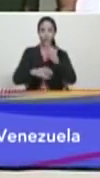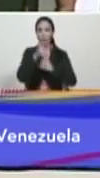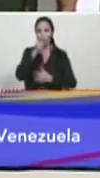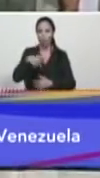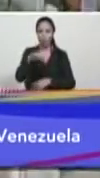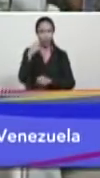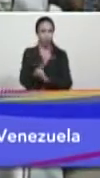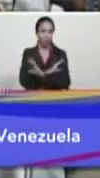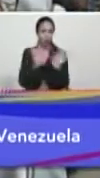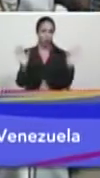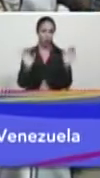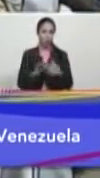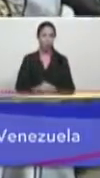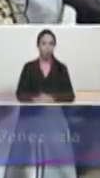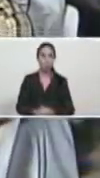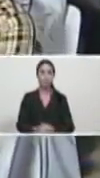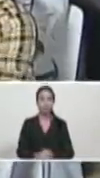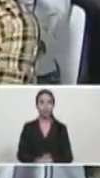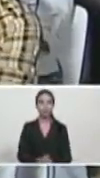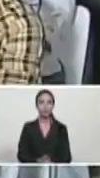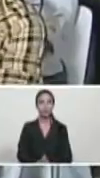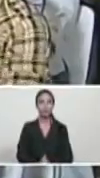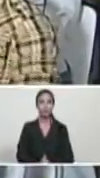sí, claro que sí.